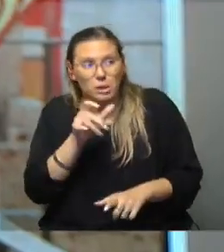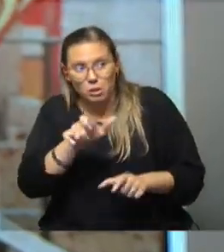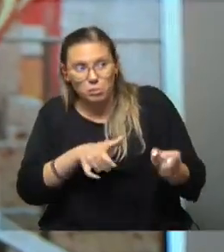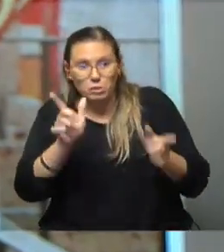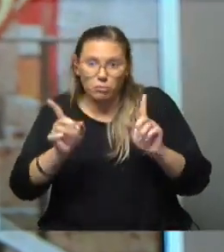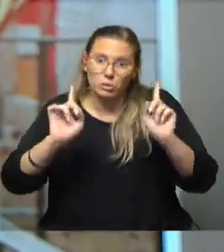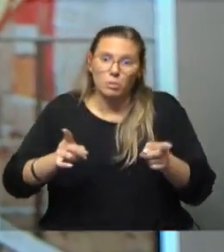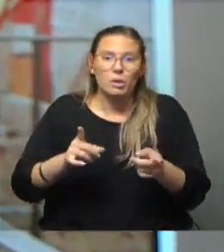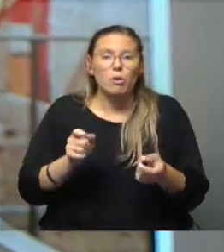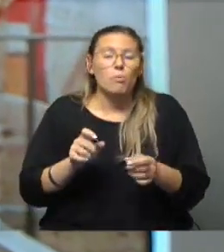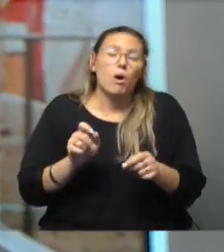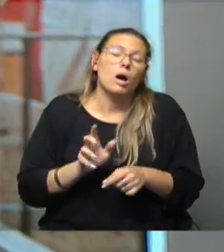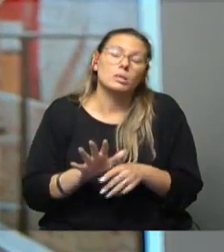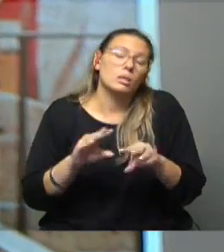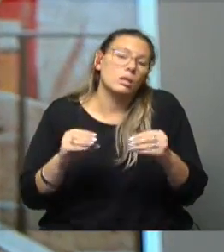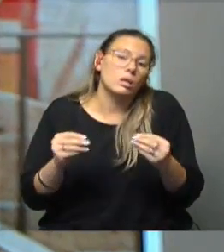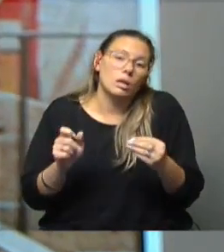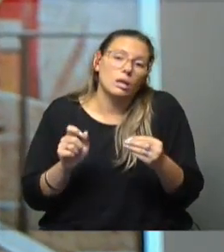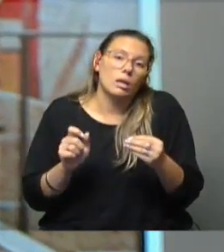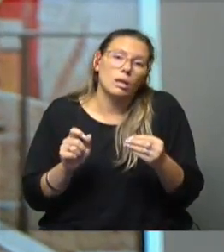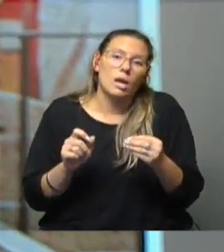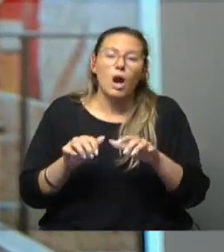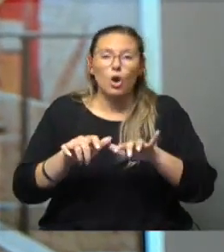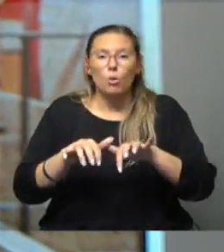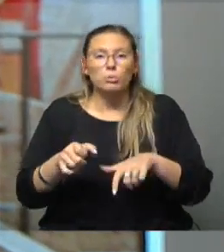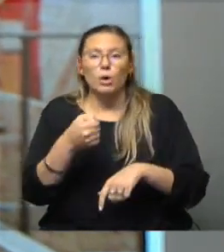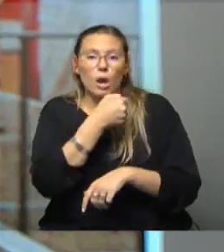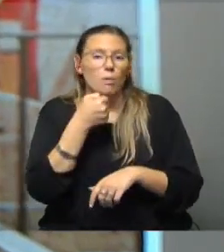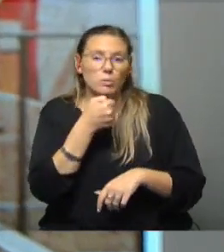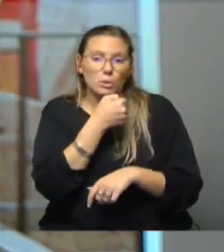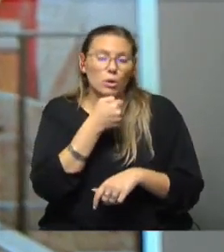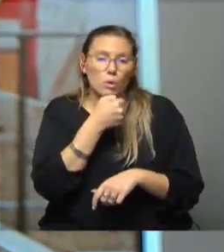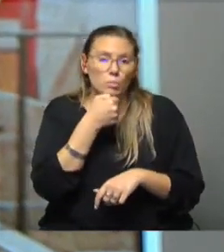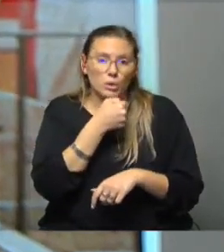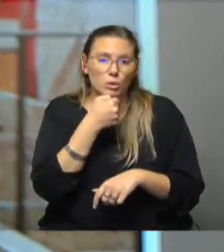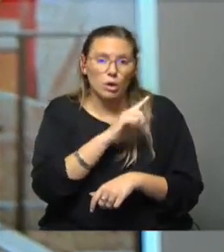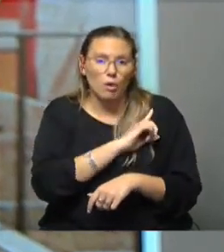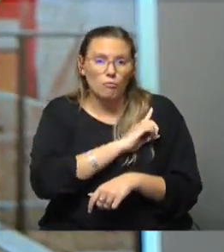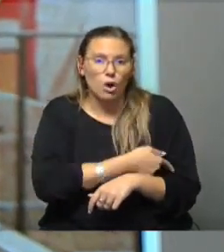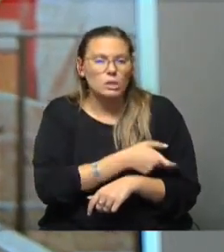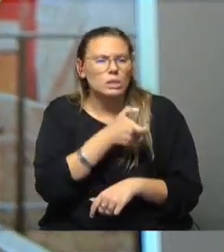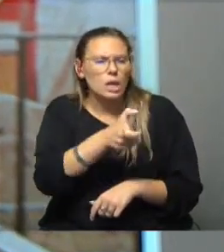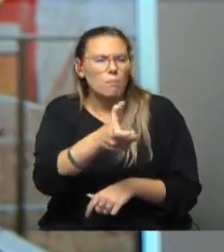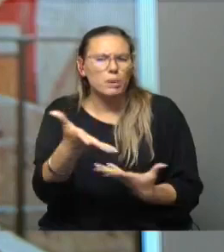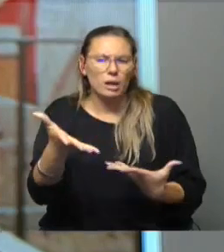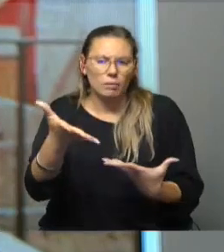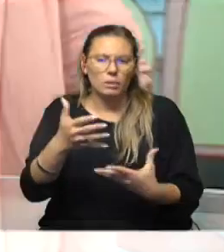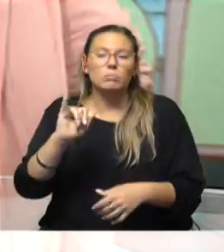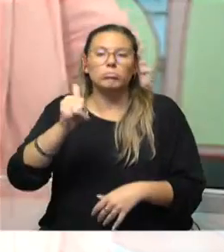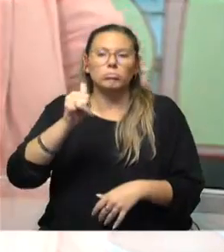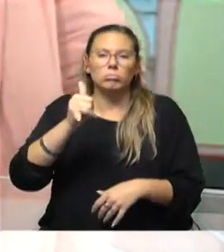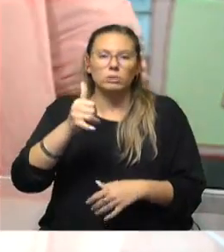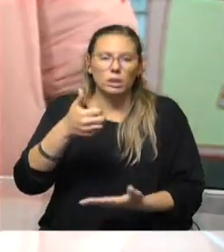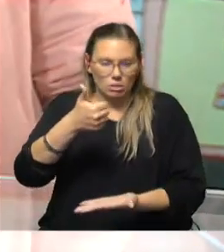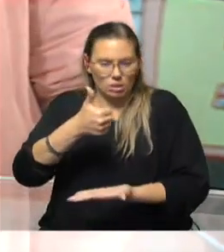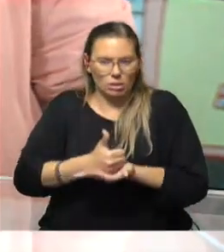es como muy artesanal, es algo así como la computadora, un micrófono y la potencia de la palabra. Claro que sí, loco, estás ahí,